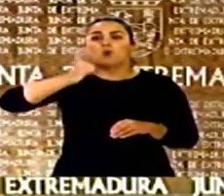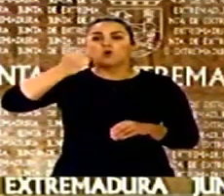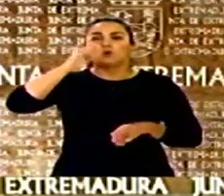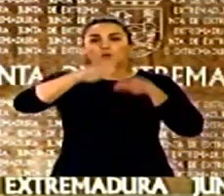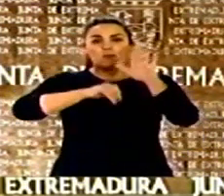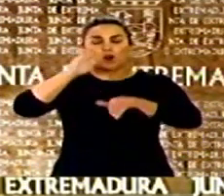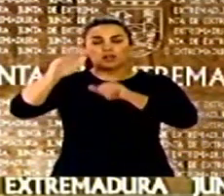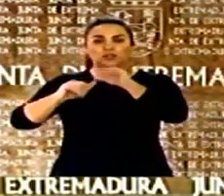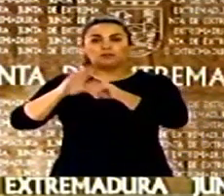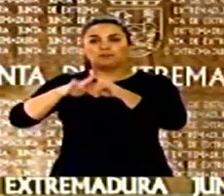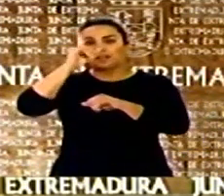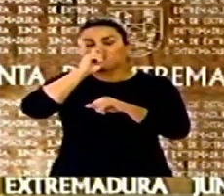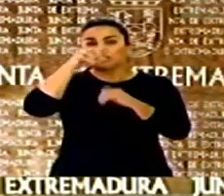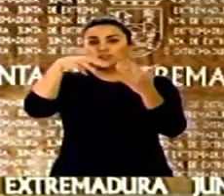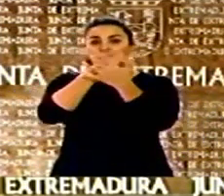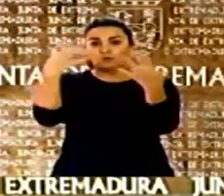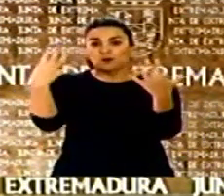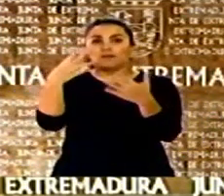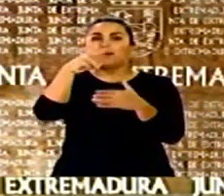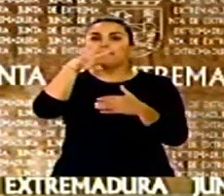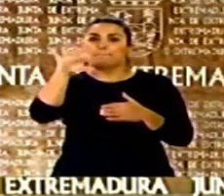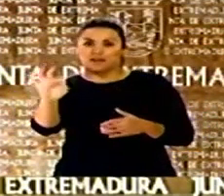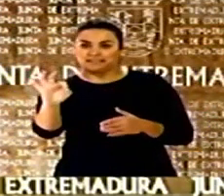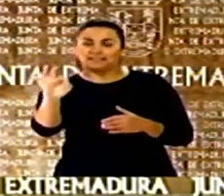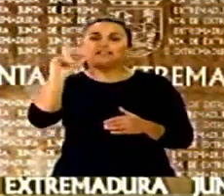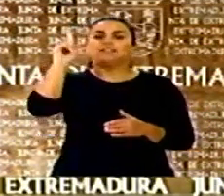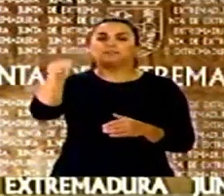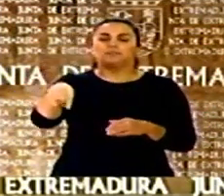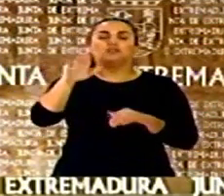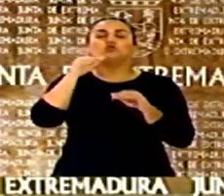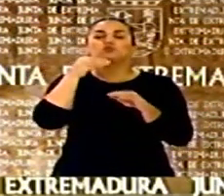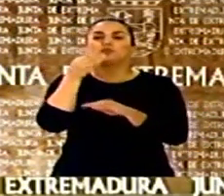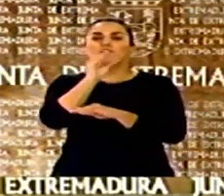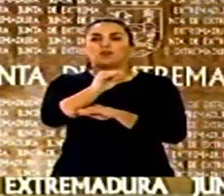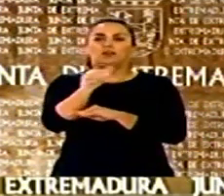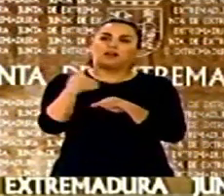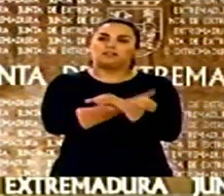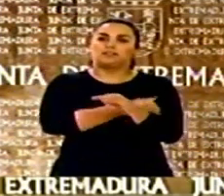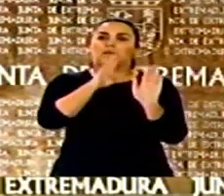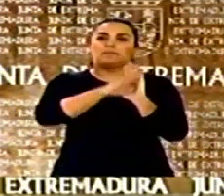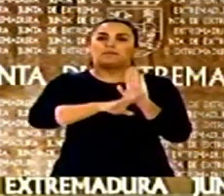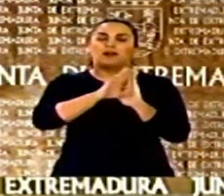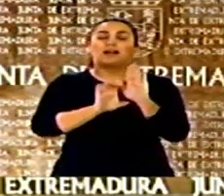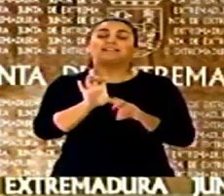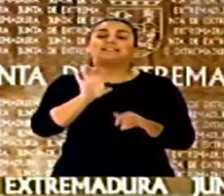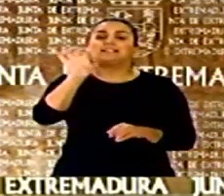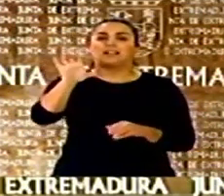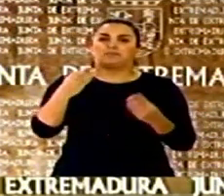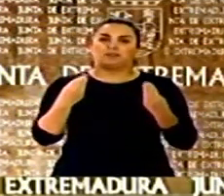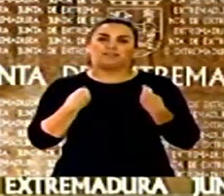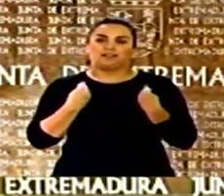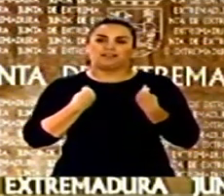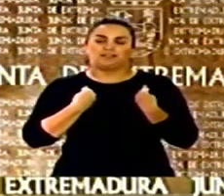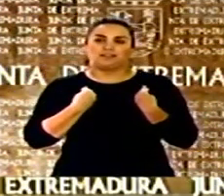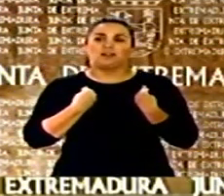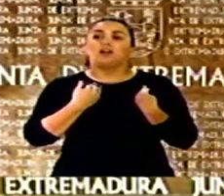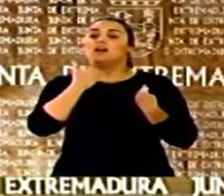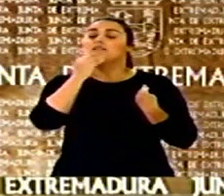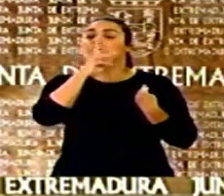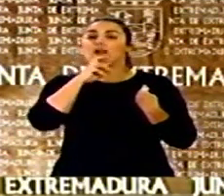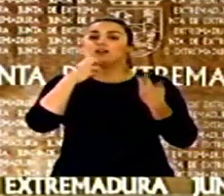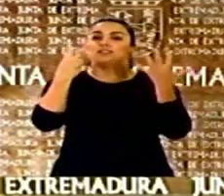Y la contratación del servicio, definición, implantación, explotación de una nueva plataforma tecnológica para la gestión integral del 112,